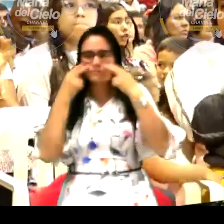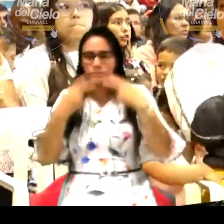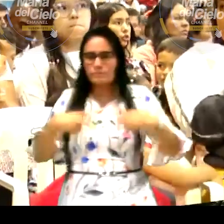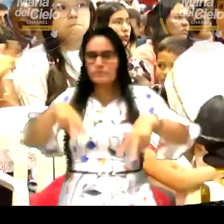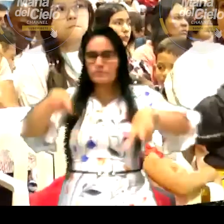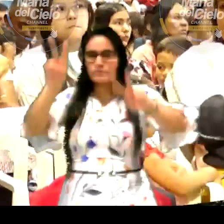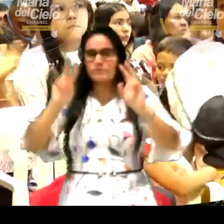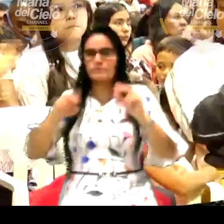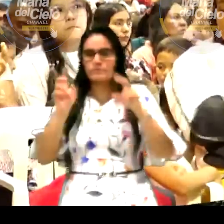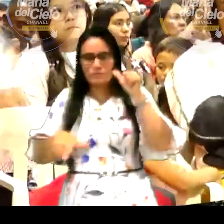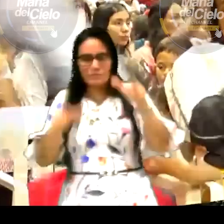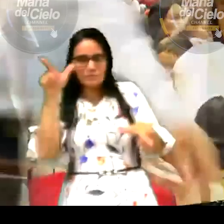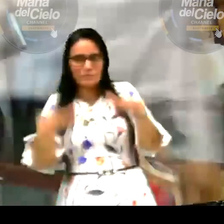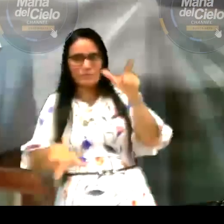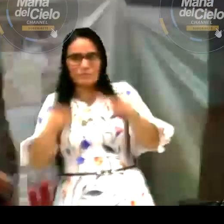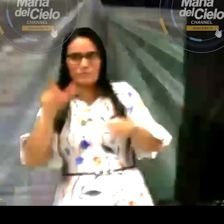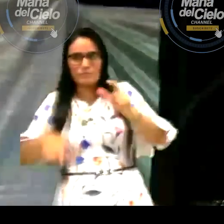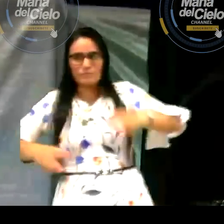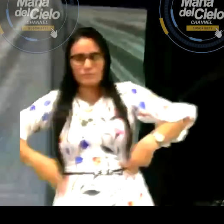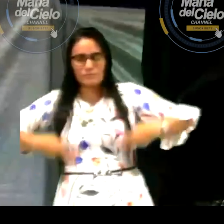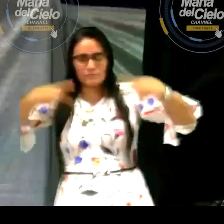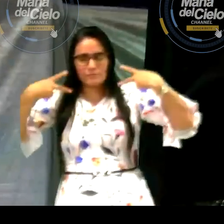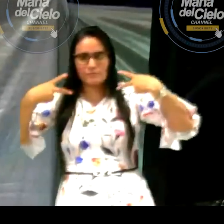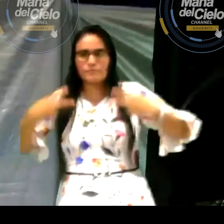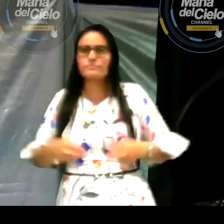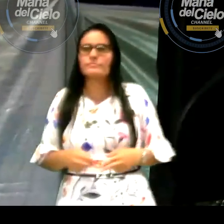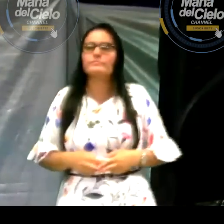las personas.